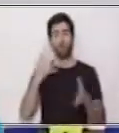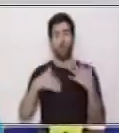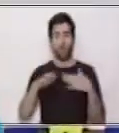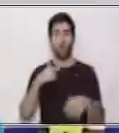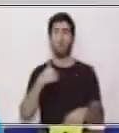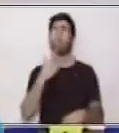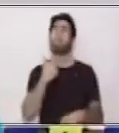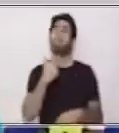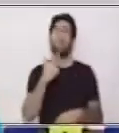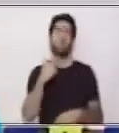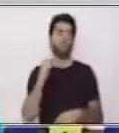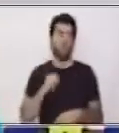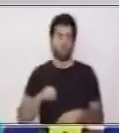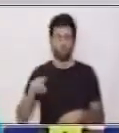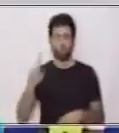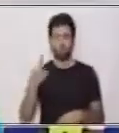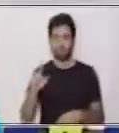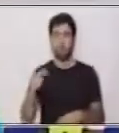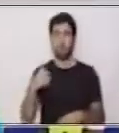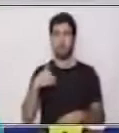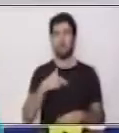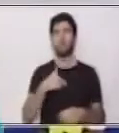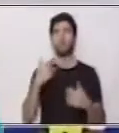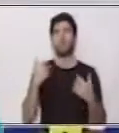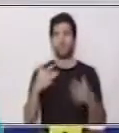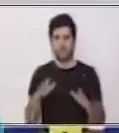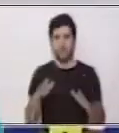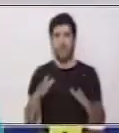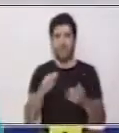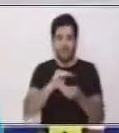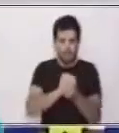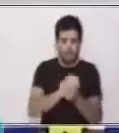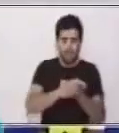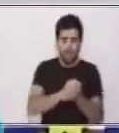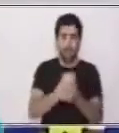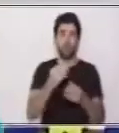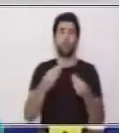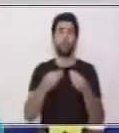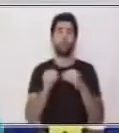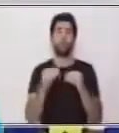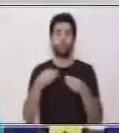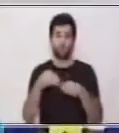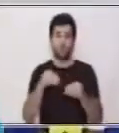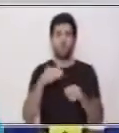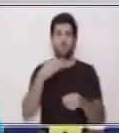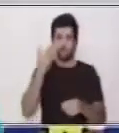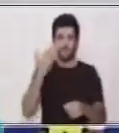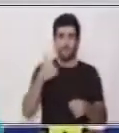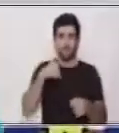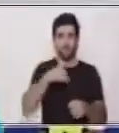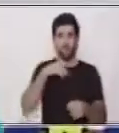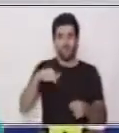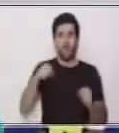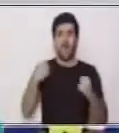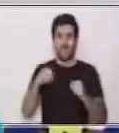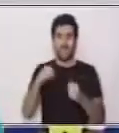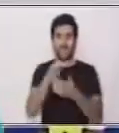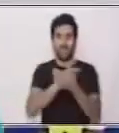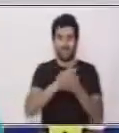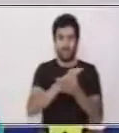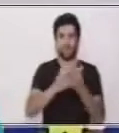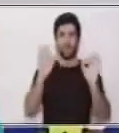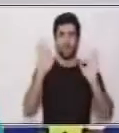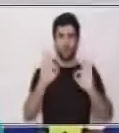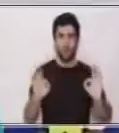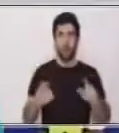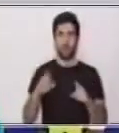gustaron. Ya los traté de moldear de alguna manera para que estuvieran más flexibles y así entonces yo poder